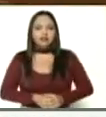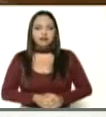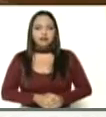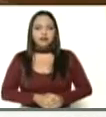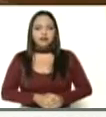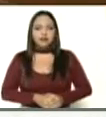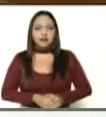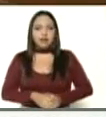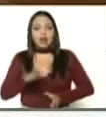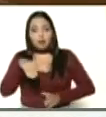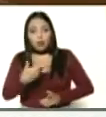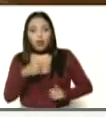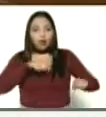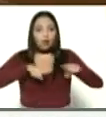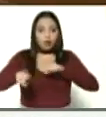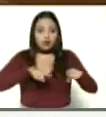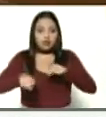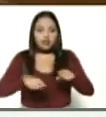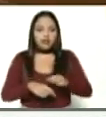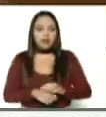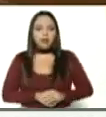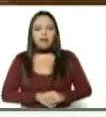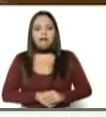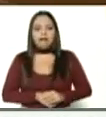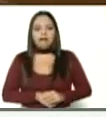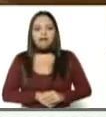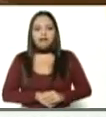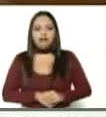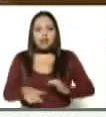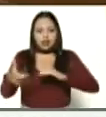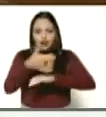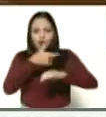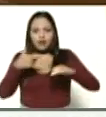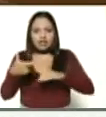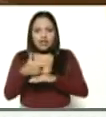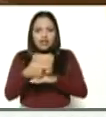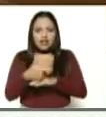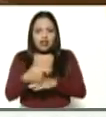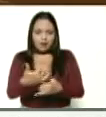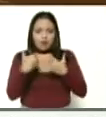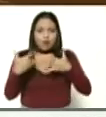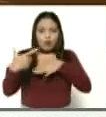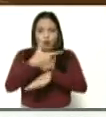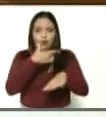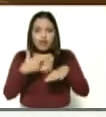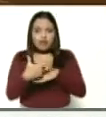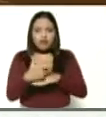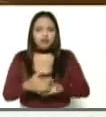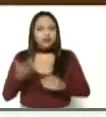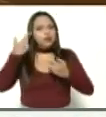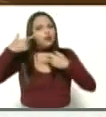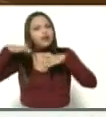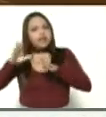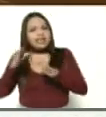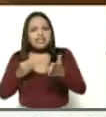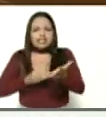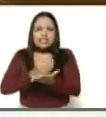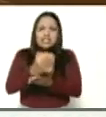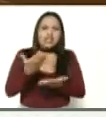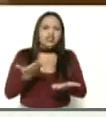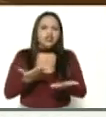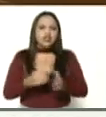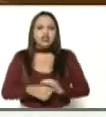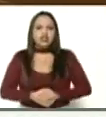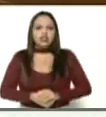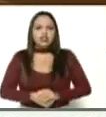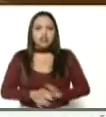para coordinar, ¿no?, y gobernar un autogobierno, supuestamente siguiendo los preceptos de Fernando